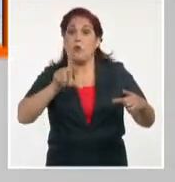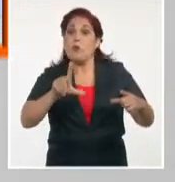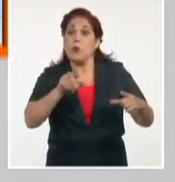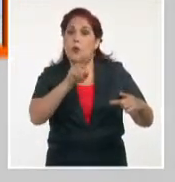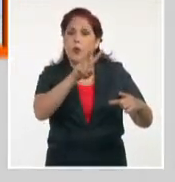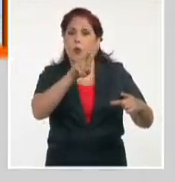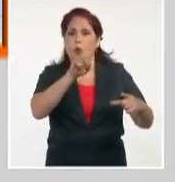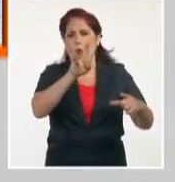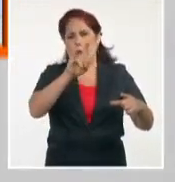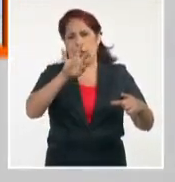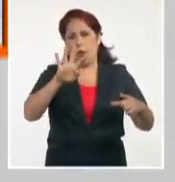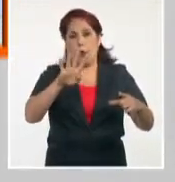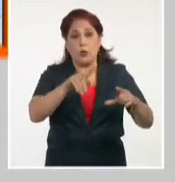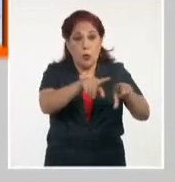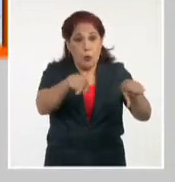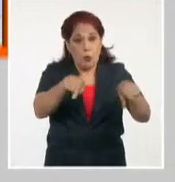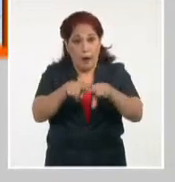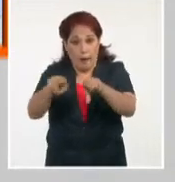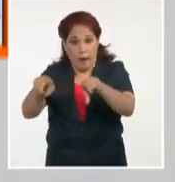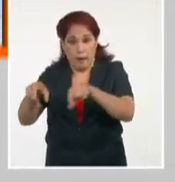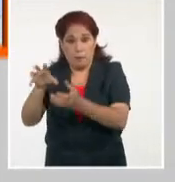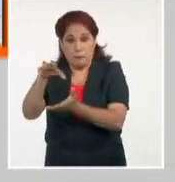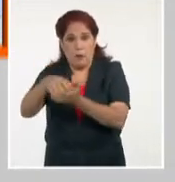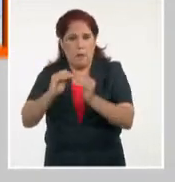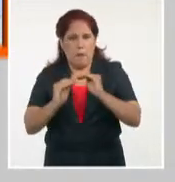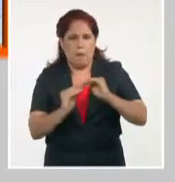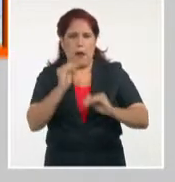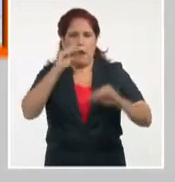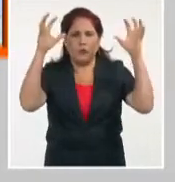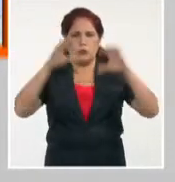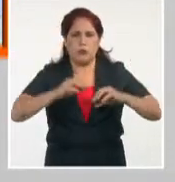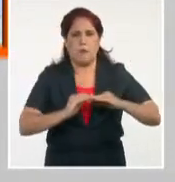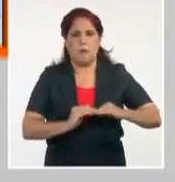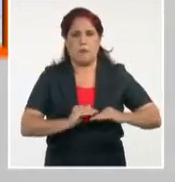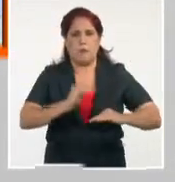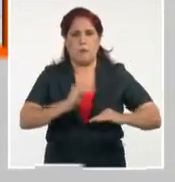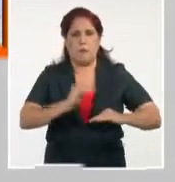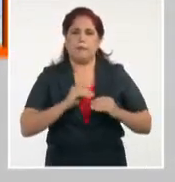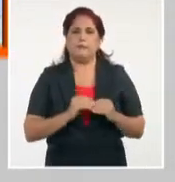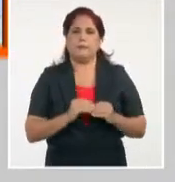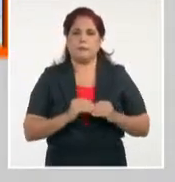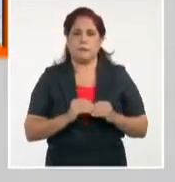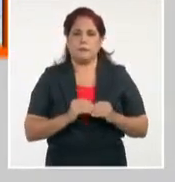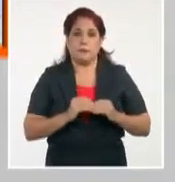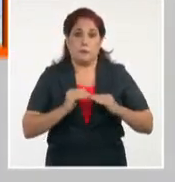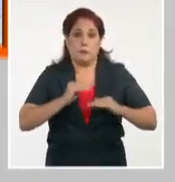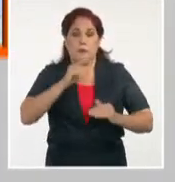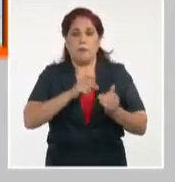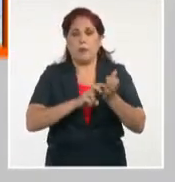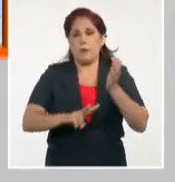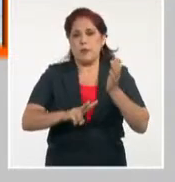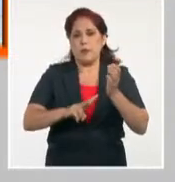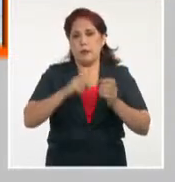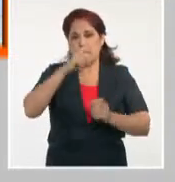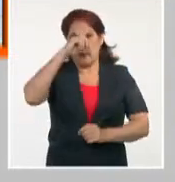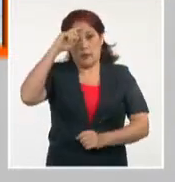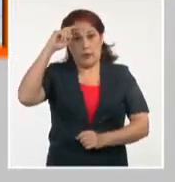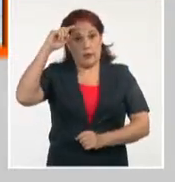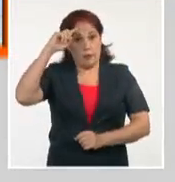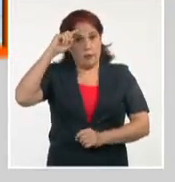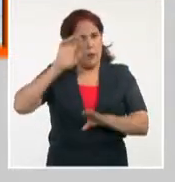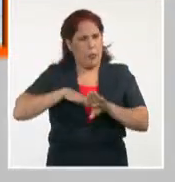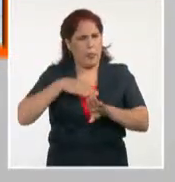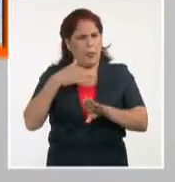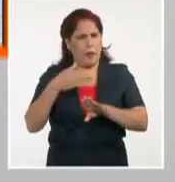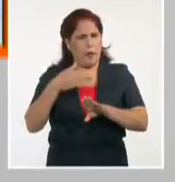94 embalses con incremento de llenado. Y se reportan los mayores incrementos en la provincia de Santi Espíritu, y después vamos a ver los embalses, que